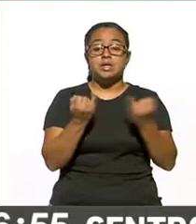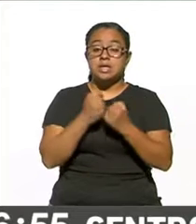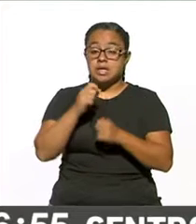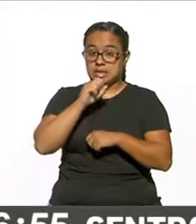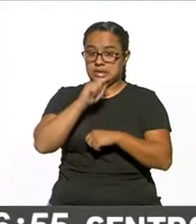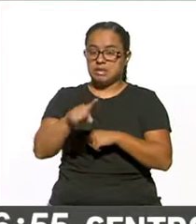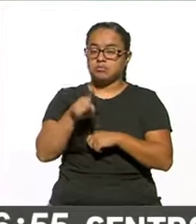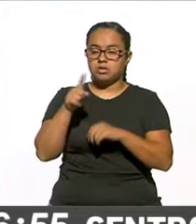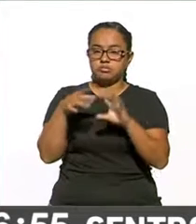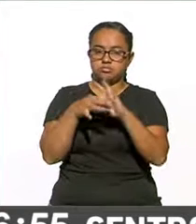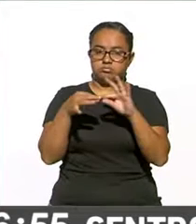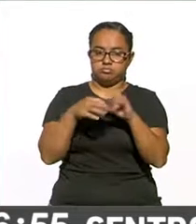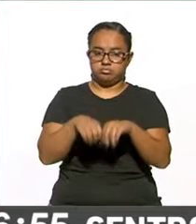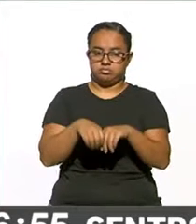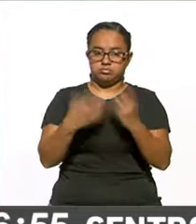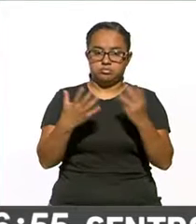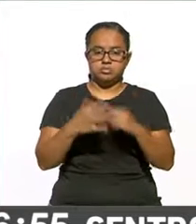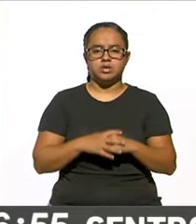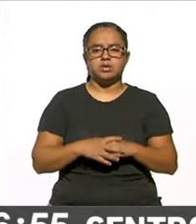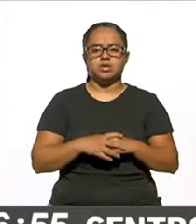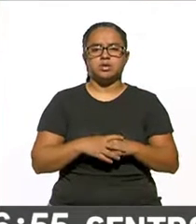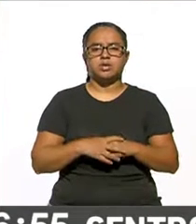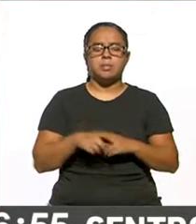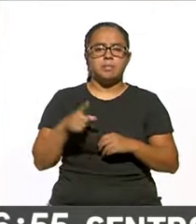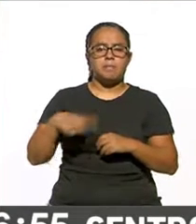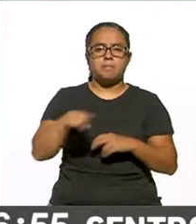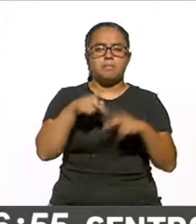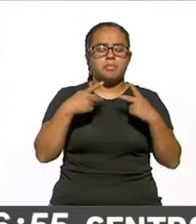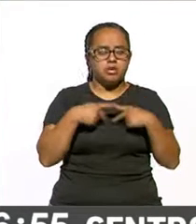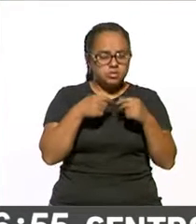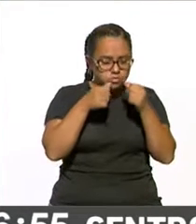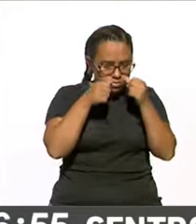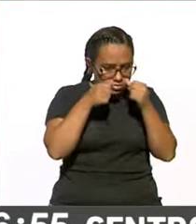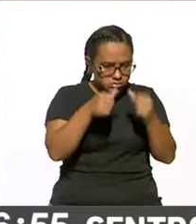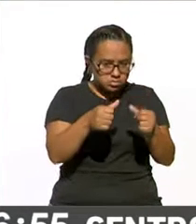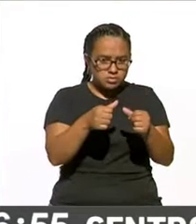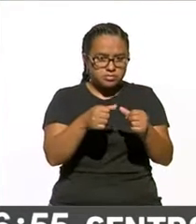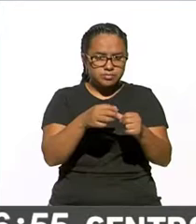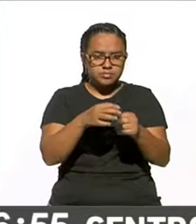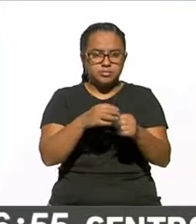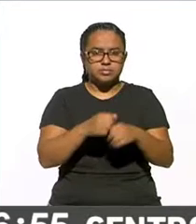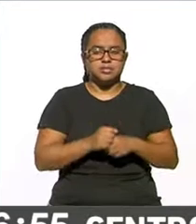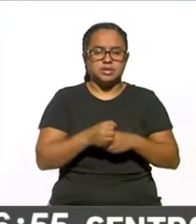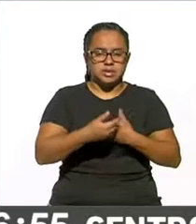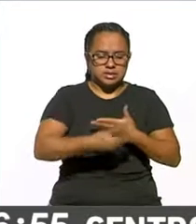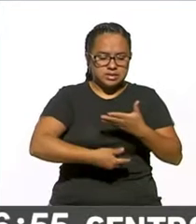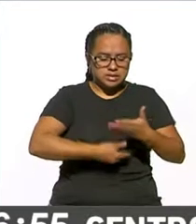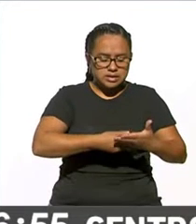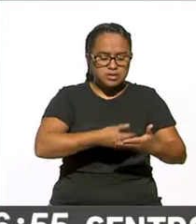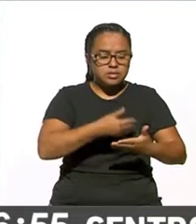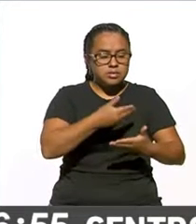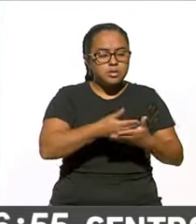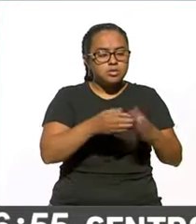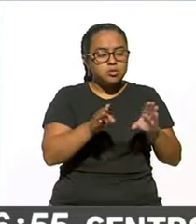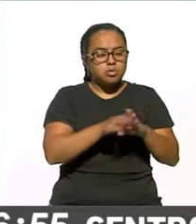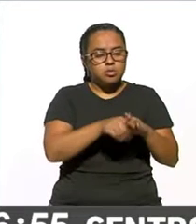también muy ilustrativo, son las usuarias atendidas en servicios de